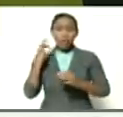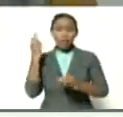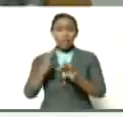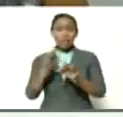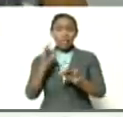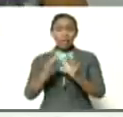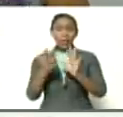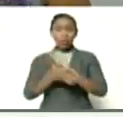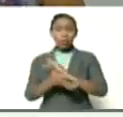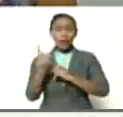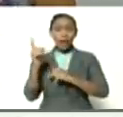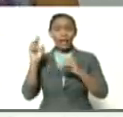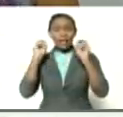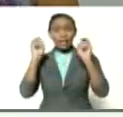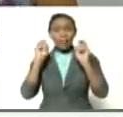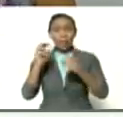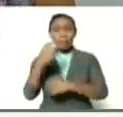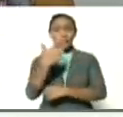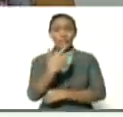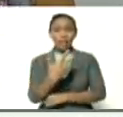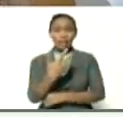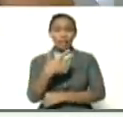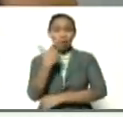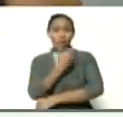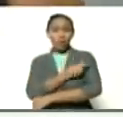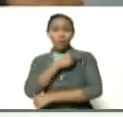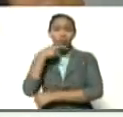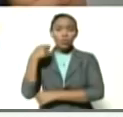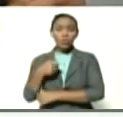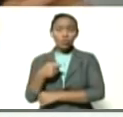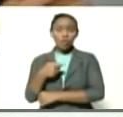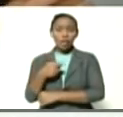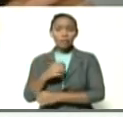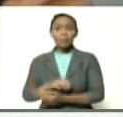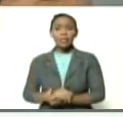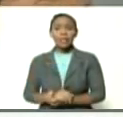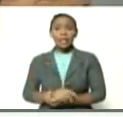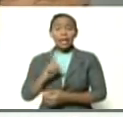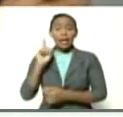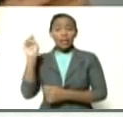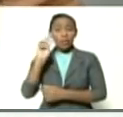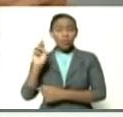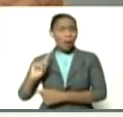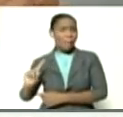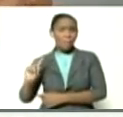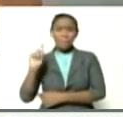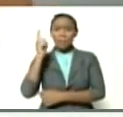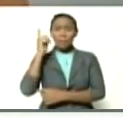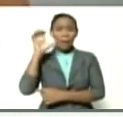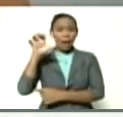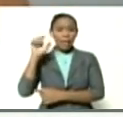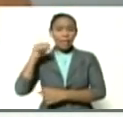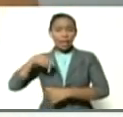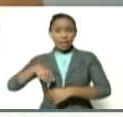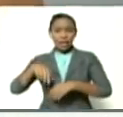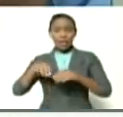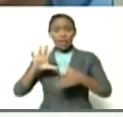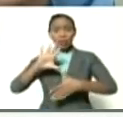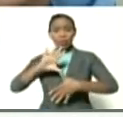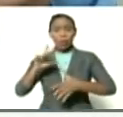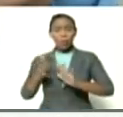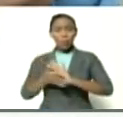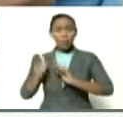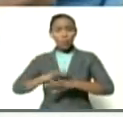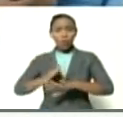pasado, en la fase 3 de la vacuna rusa Sputnik V. Venezuela fue el primer país de este continente, porque de